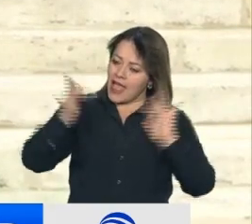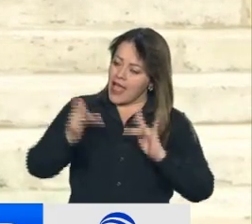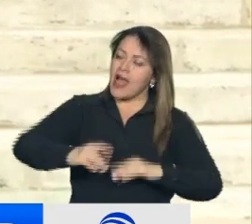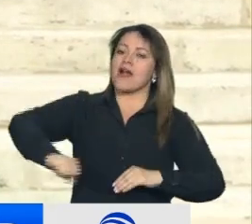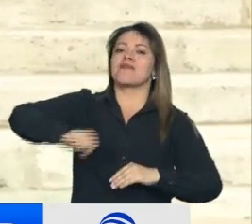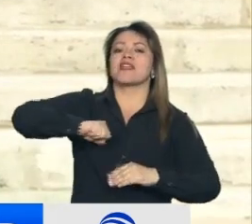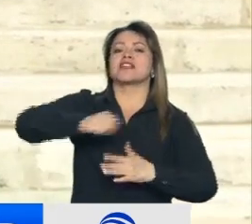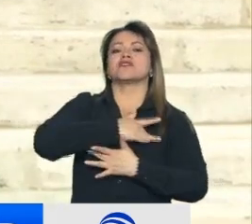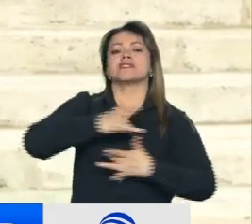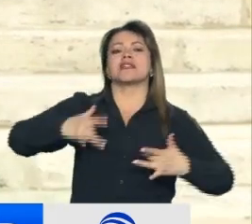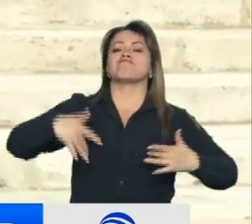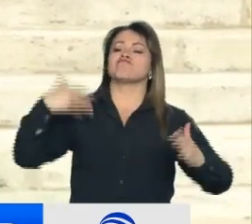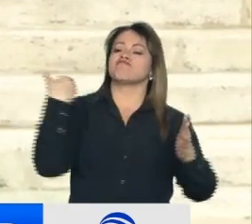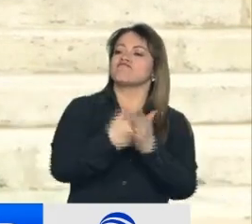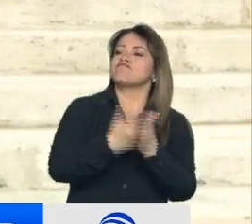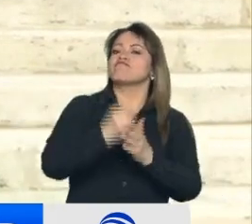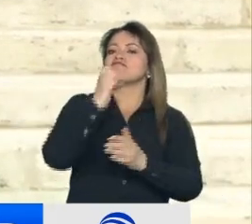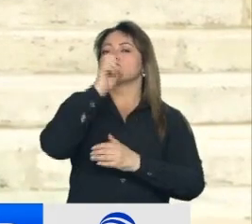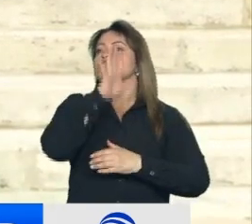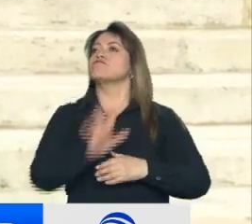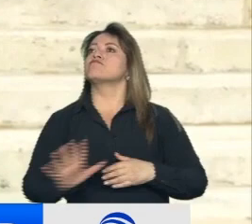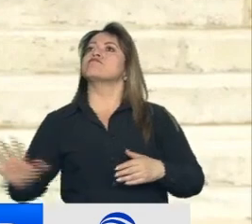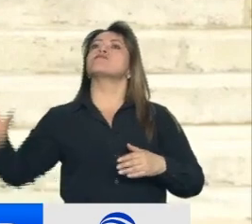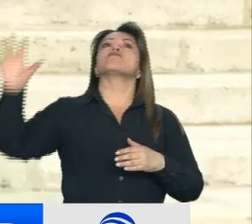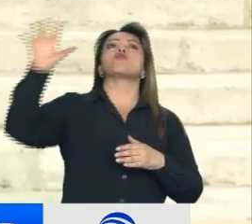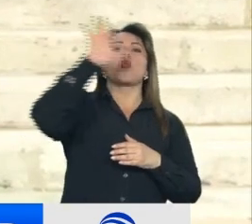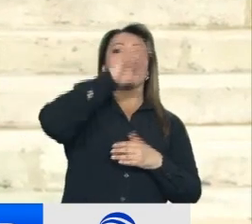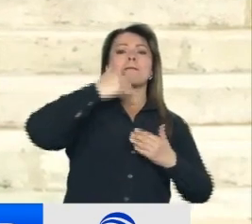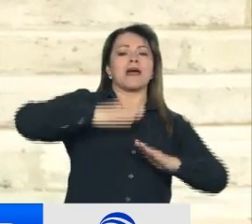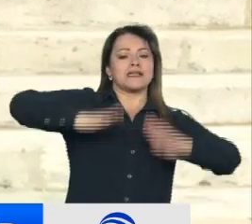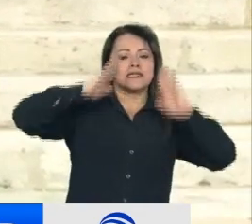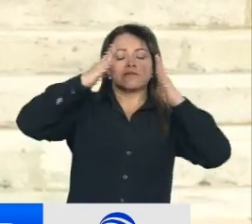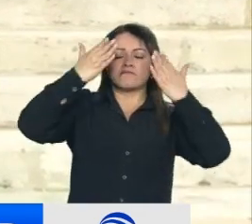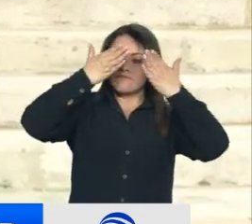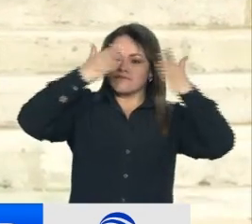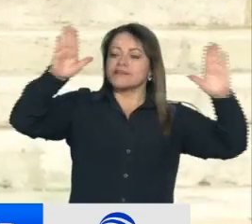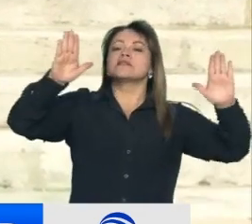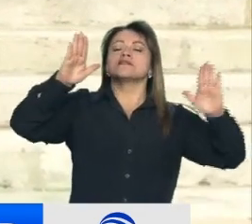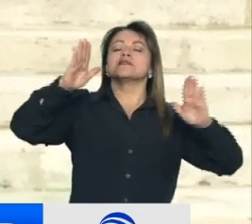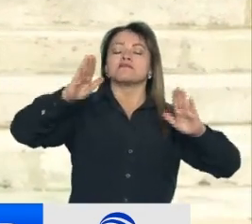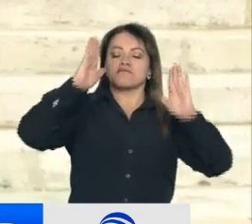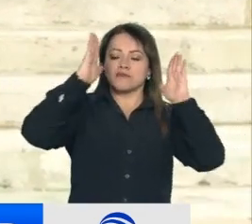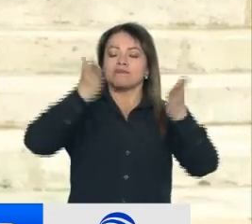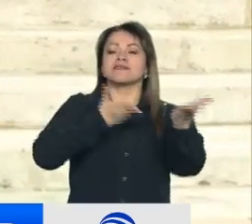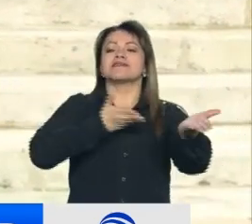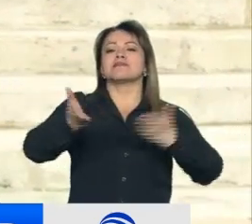derecho, a garantizar a todos los colombianos que no quede ningún colombiano por fuera de recibir